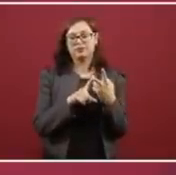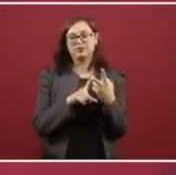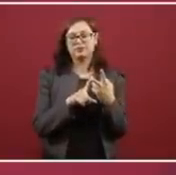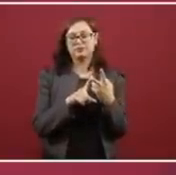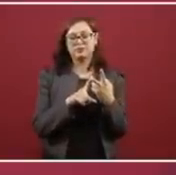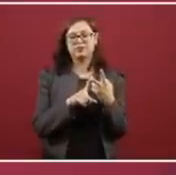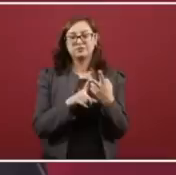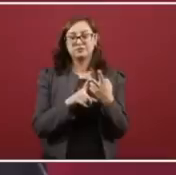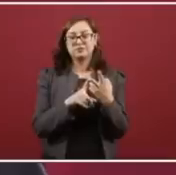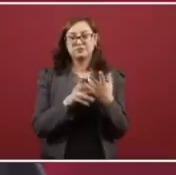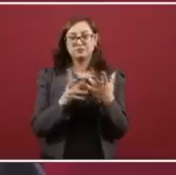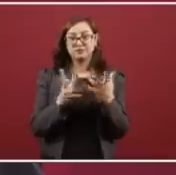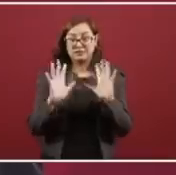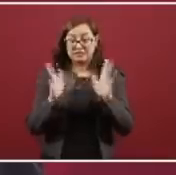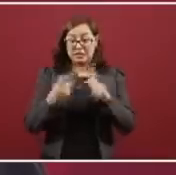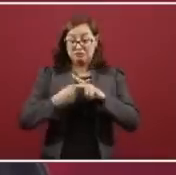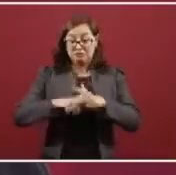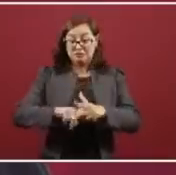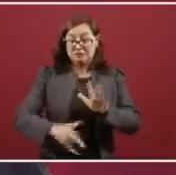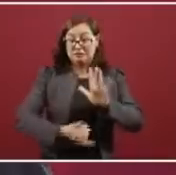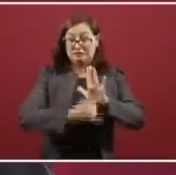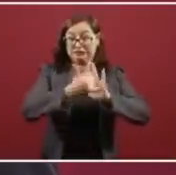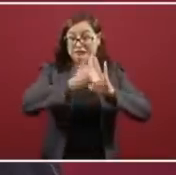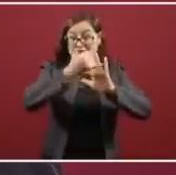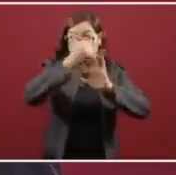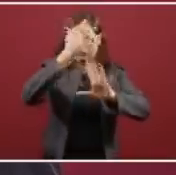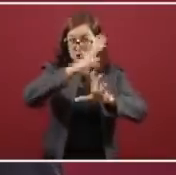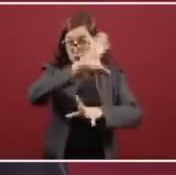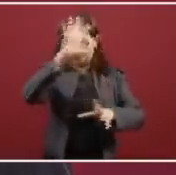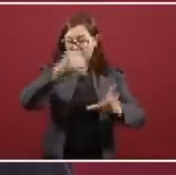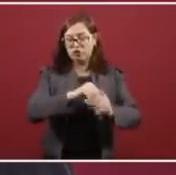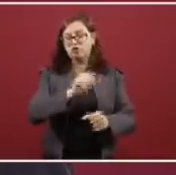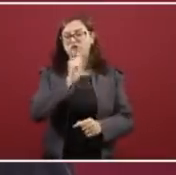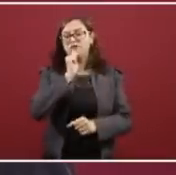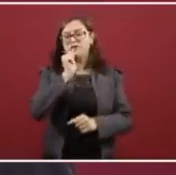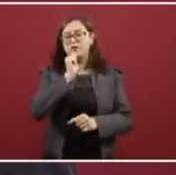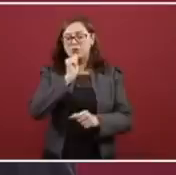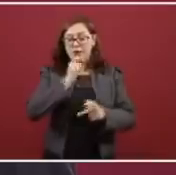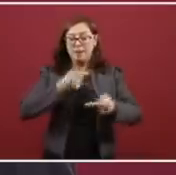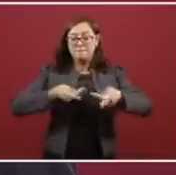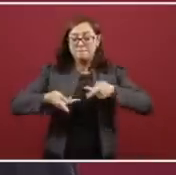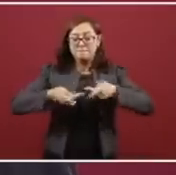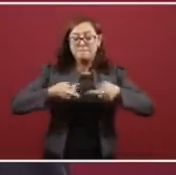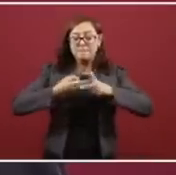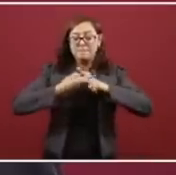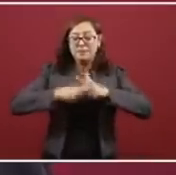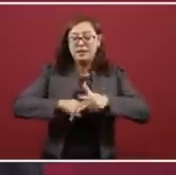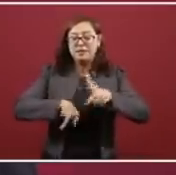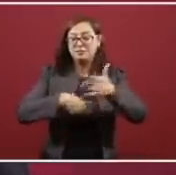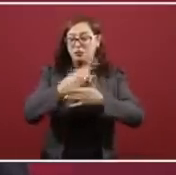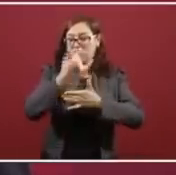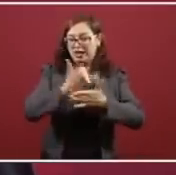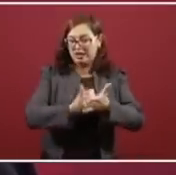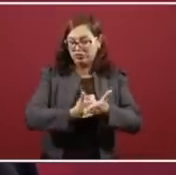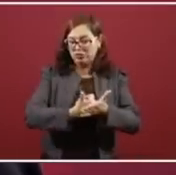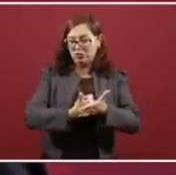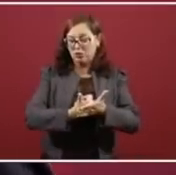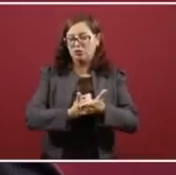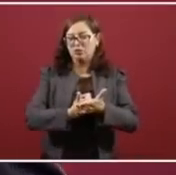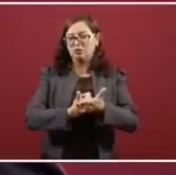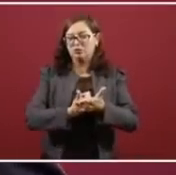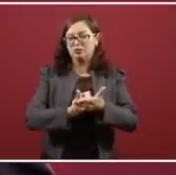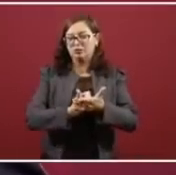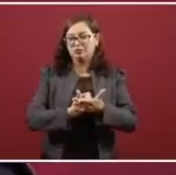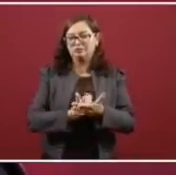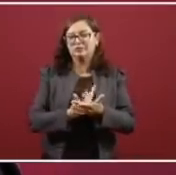necesariamente de obra pues porque ya hablamos de que falta que